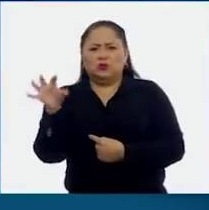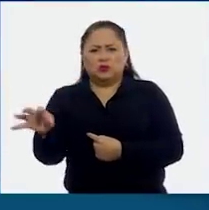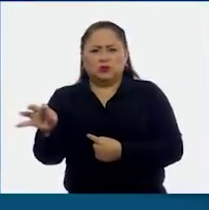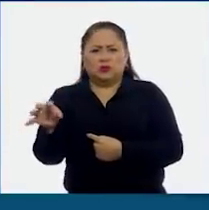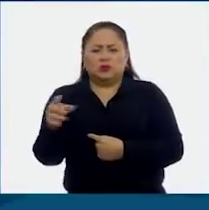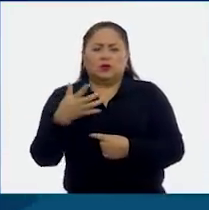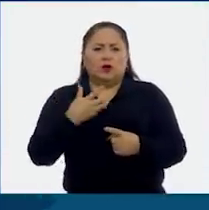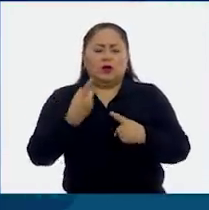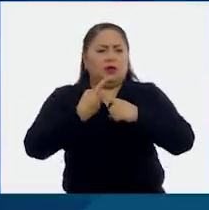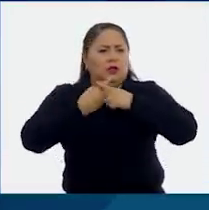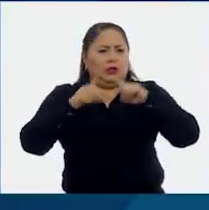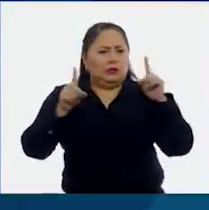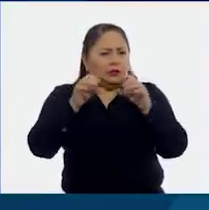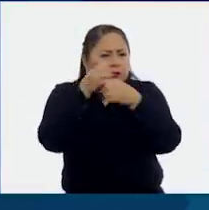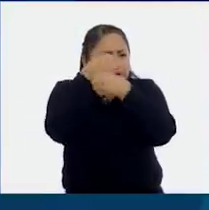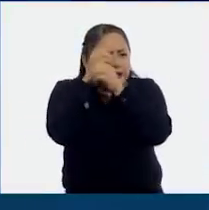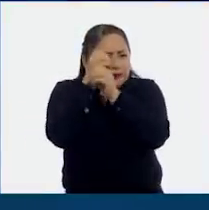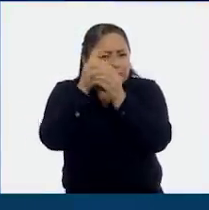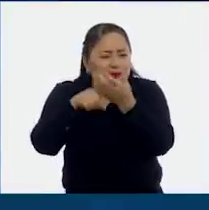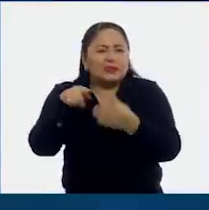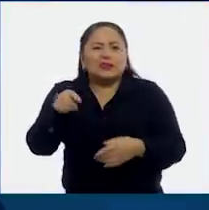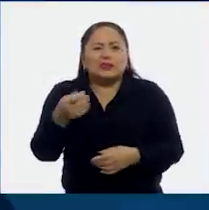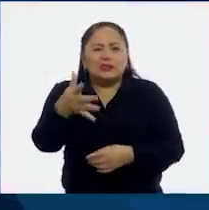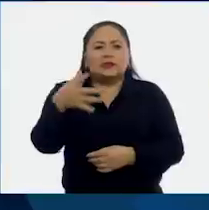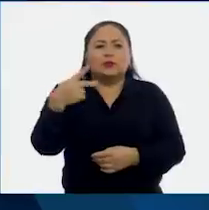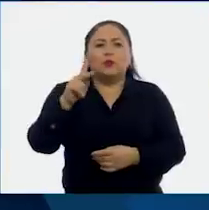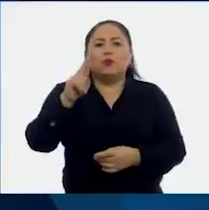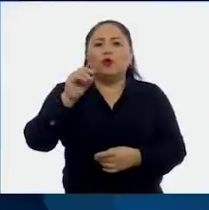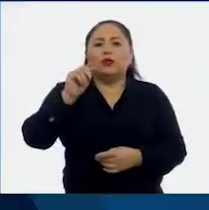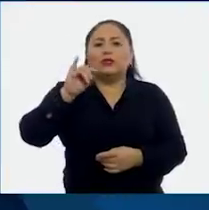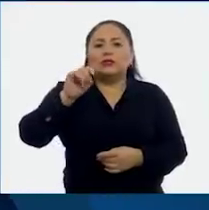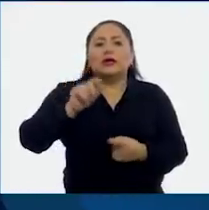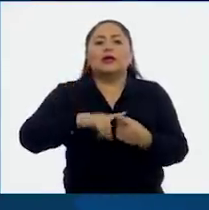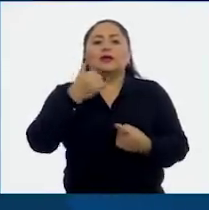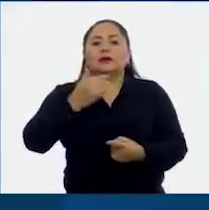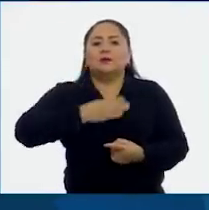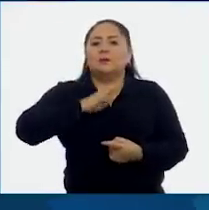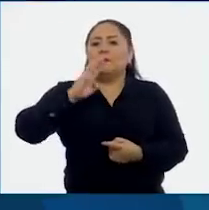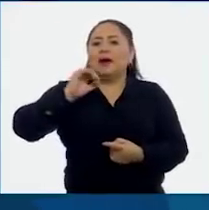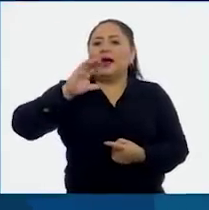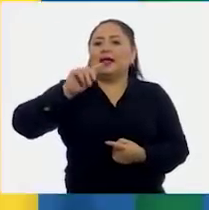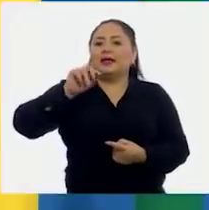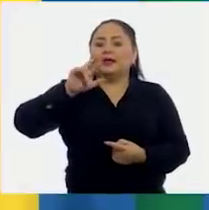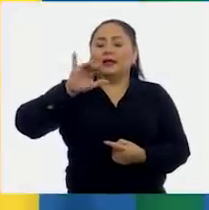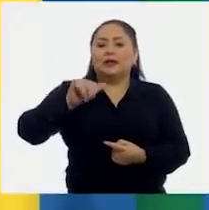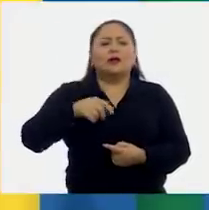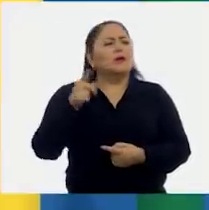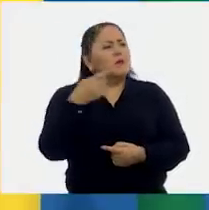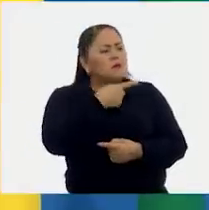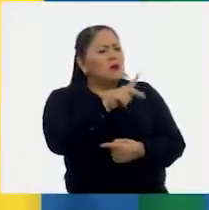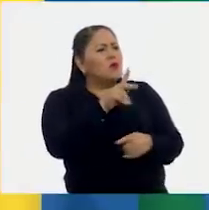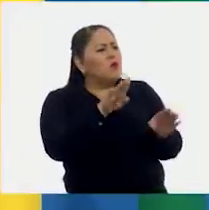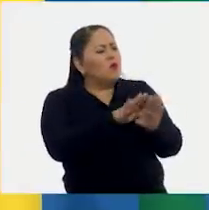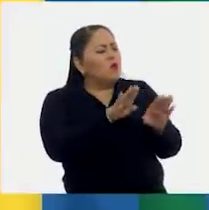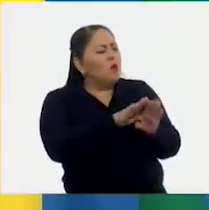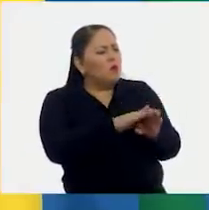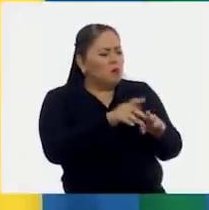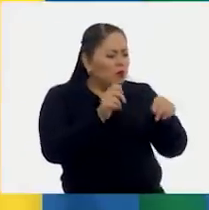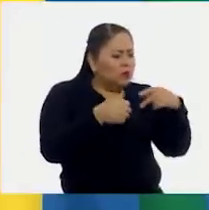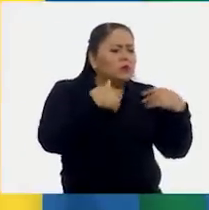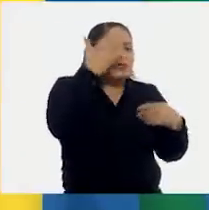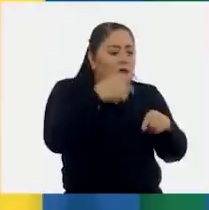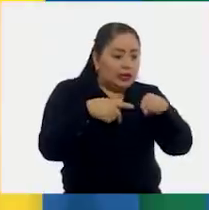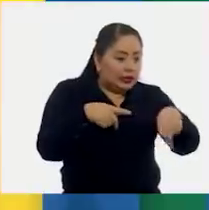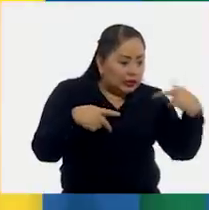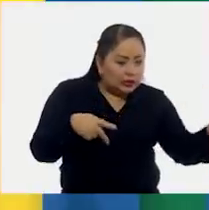organismos microscópicos, el de los llamados protistas y el de las bacterias. ¿Y cómo sabemos a qué reino